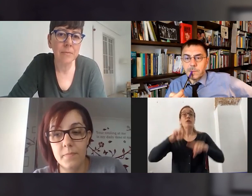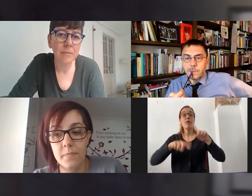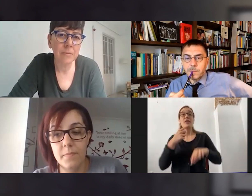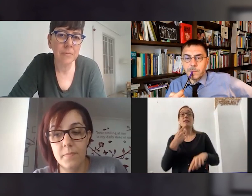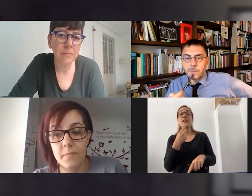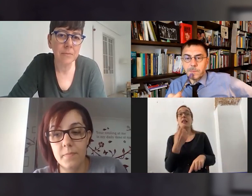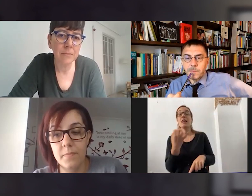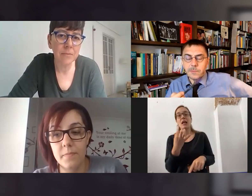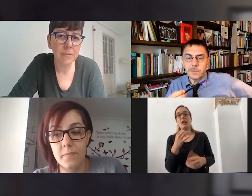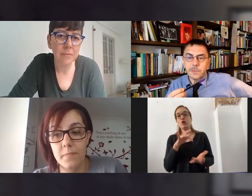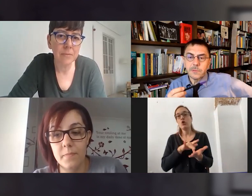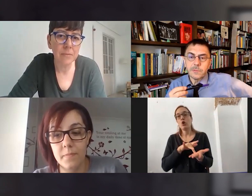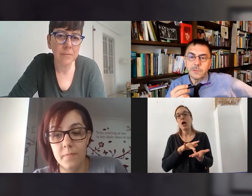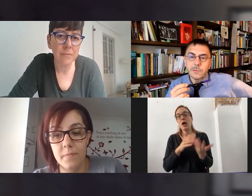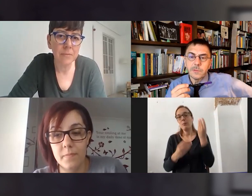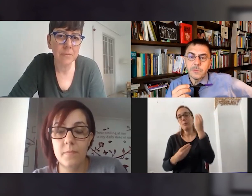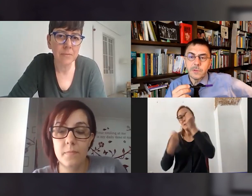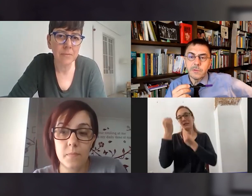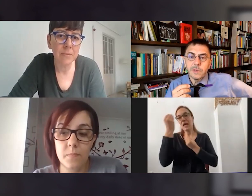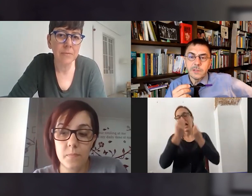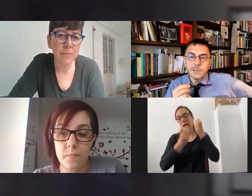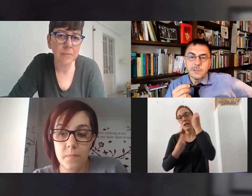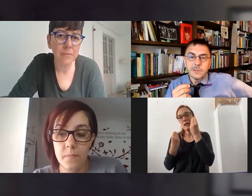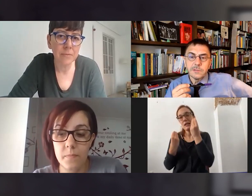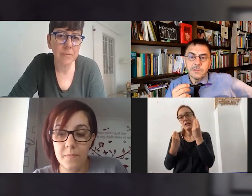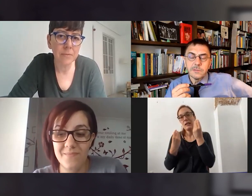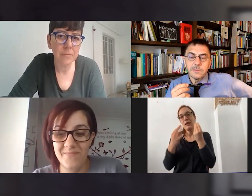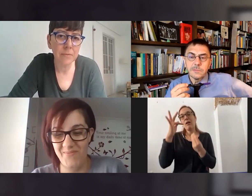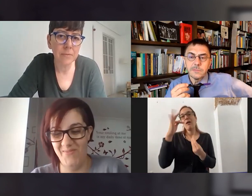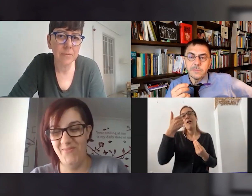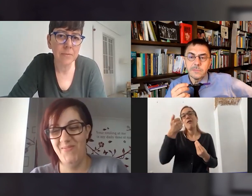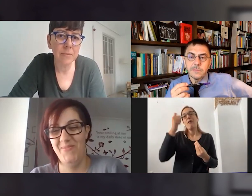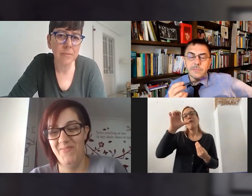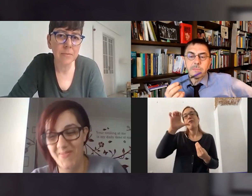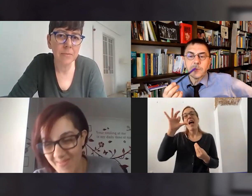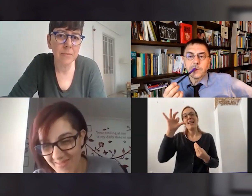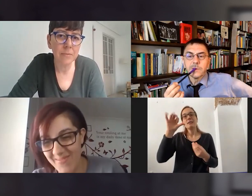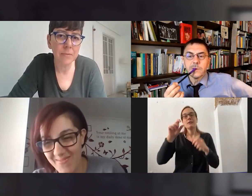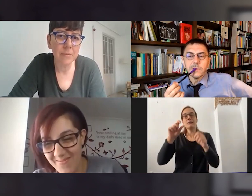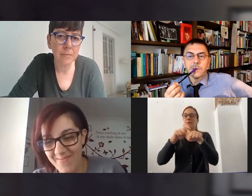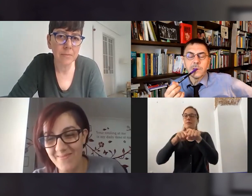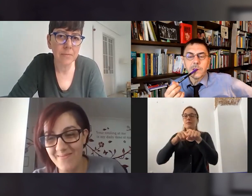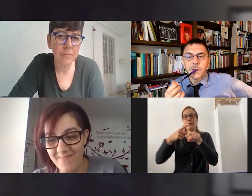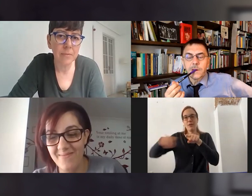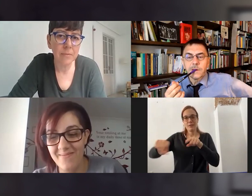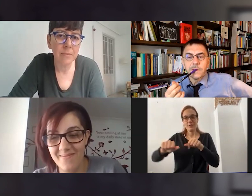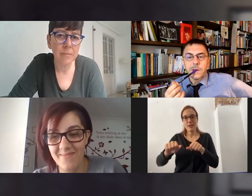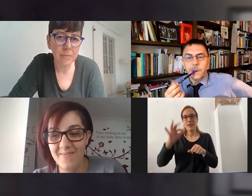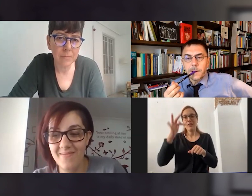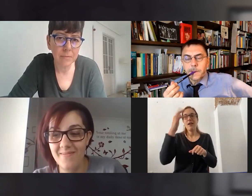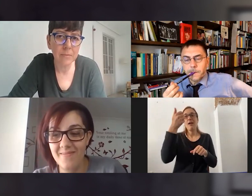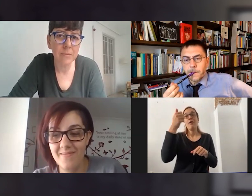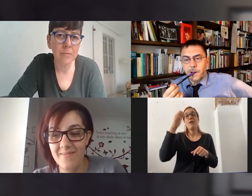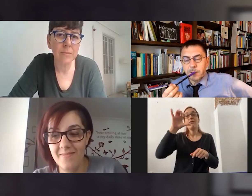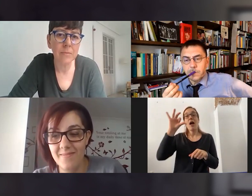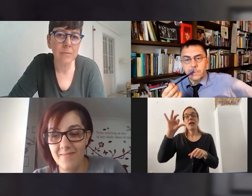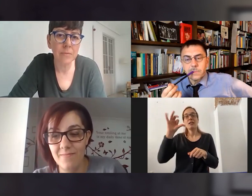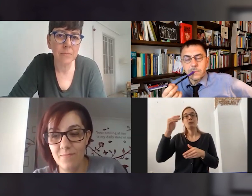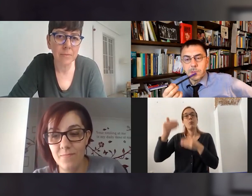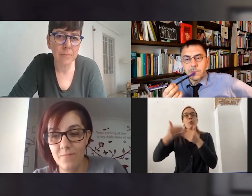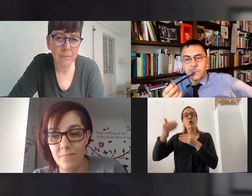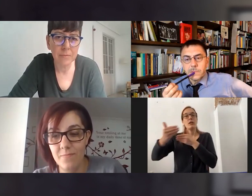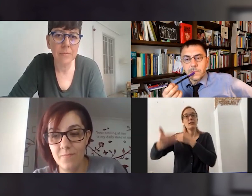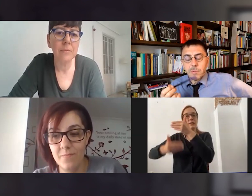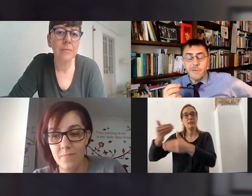va siendo hora de pensar en una FAES de tipo distinto, una FAES progresista, una FAES para pensar esos cambios populares